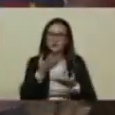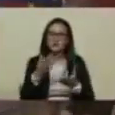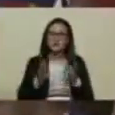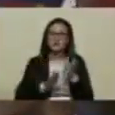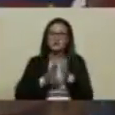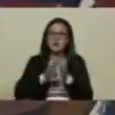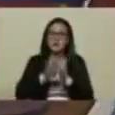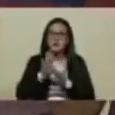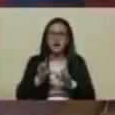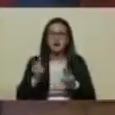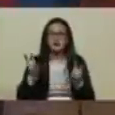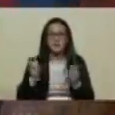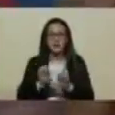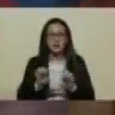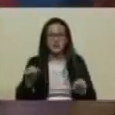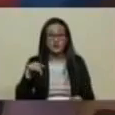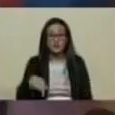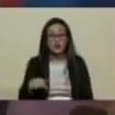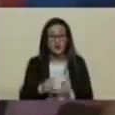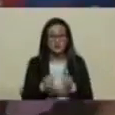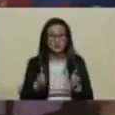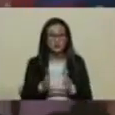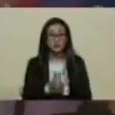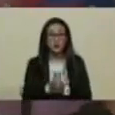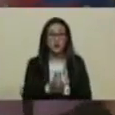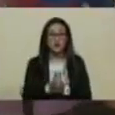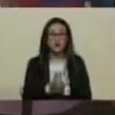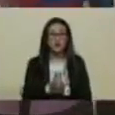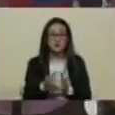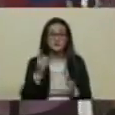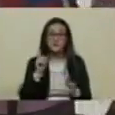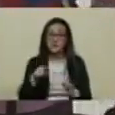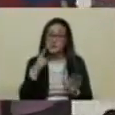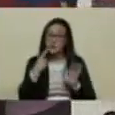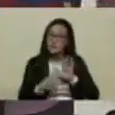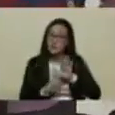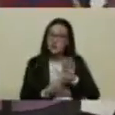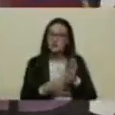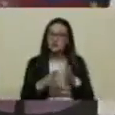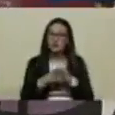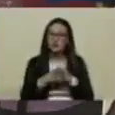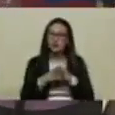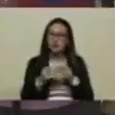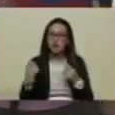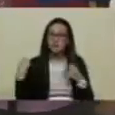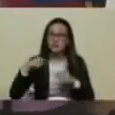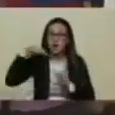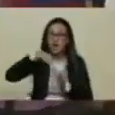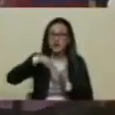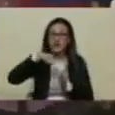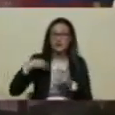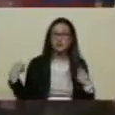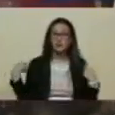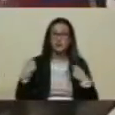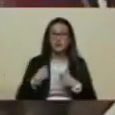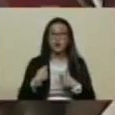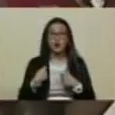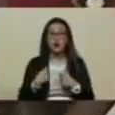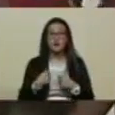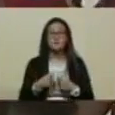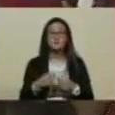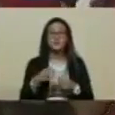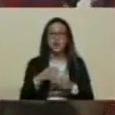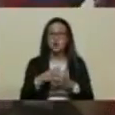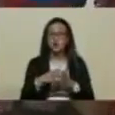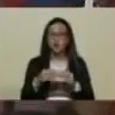en educativo en aquí en el estado Anzoátegui, mientras mostramos todo lo que posee nuestros morrales y la entrega que está recibiendo toda